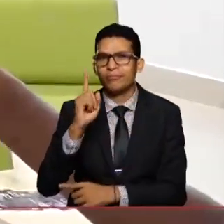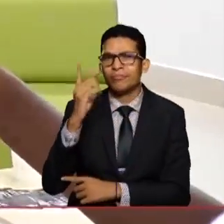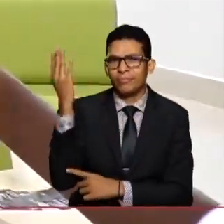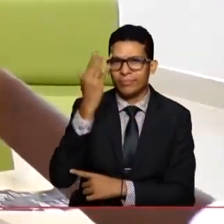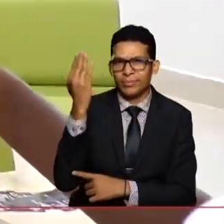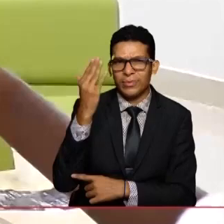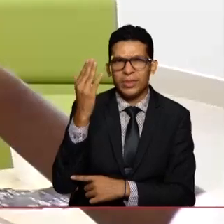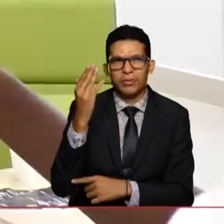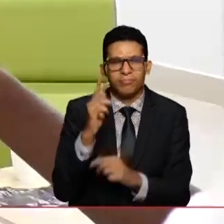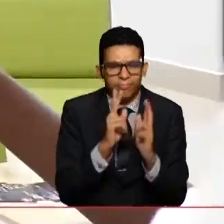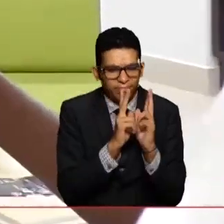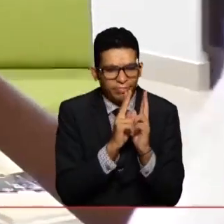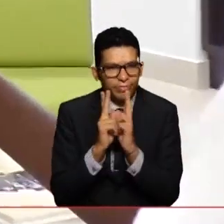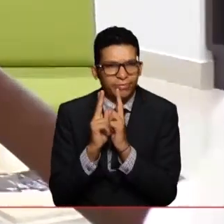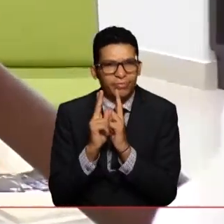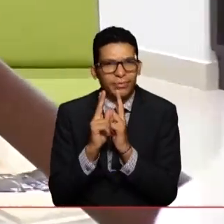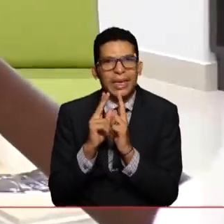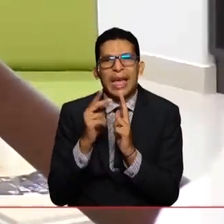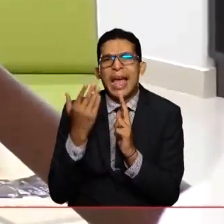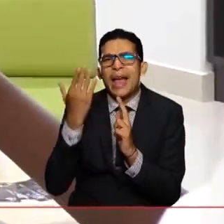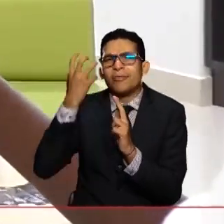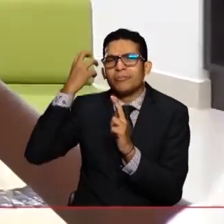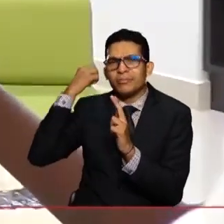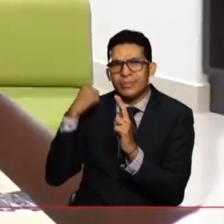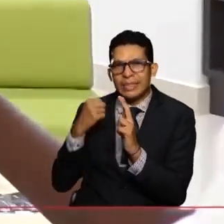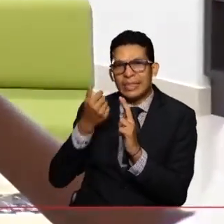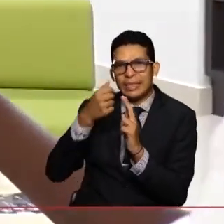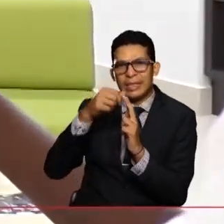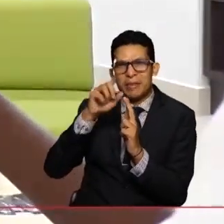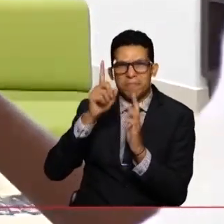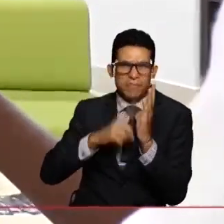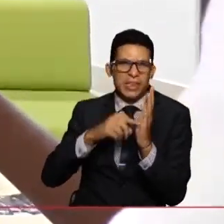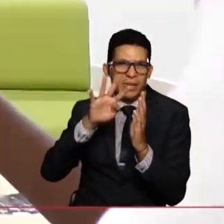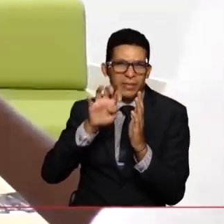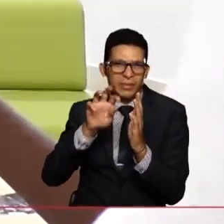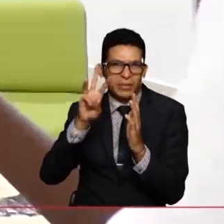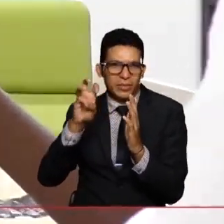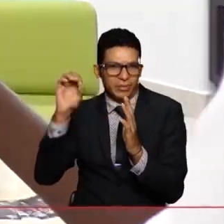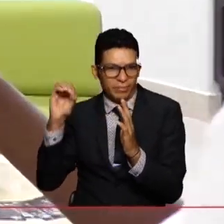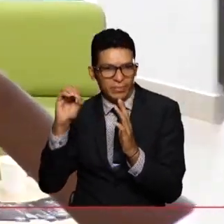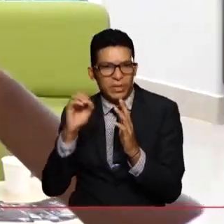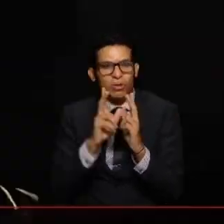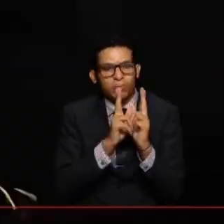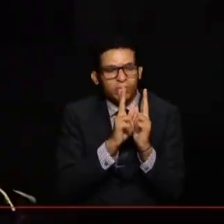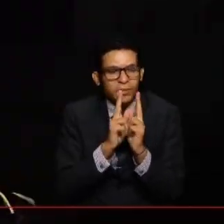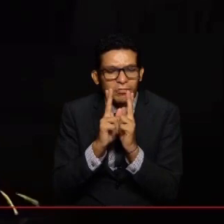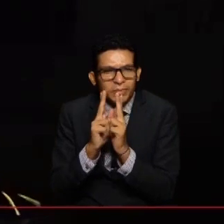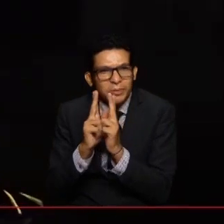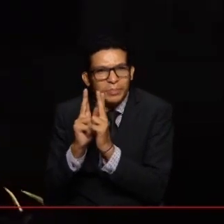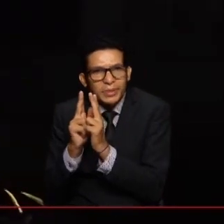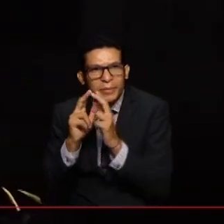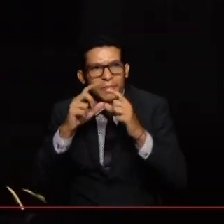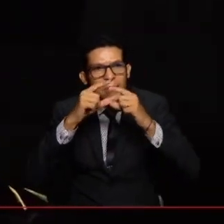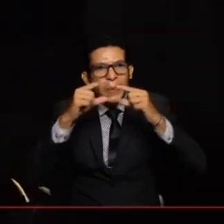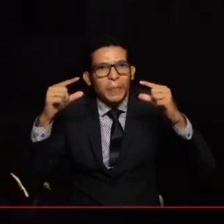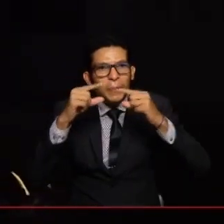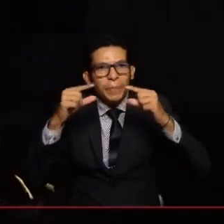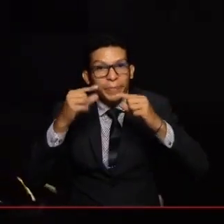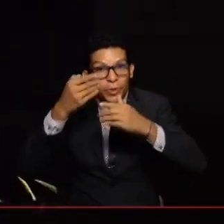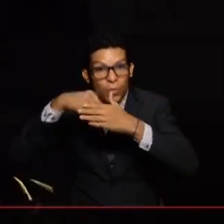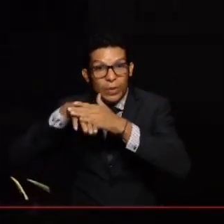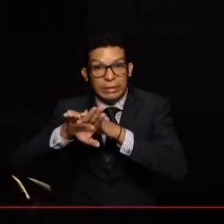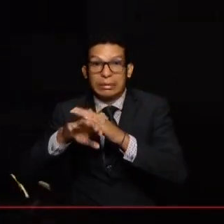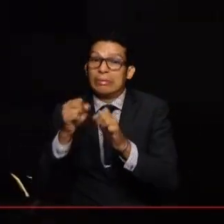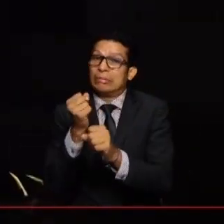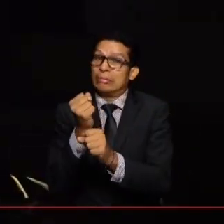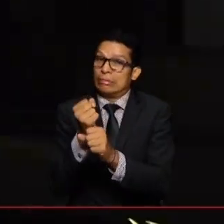en fílmico, en película de 16 milímetros en los años 80, y para preservar ese material hay que hacer